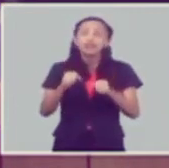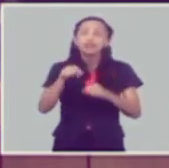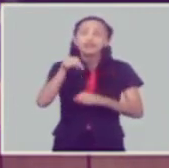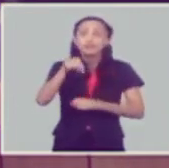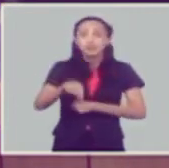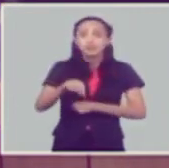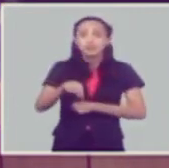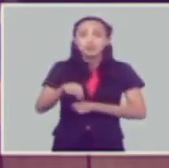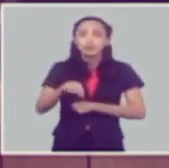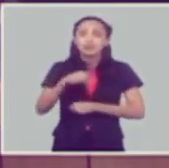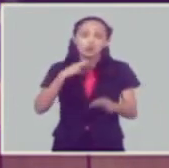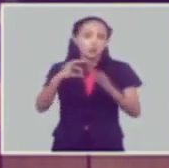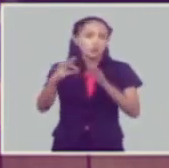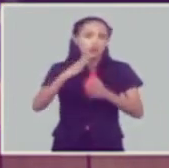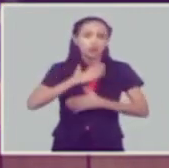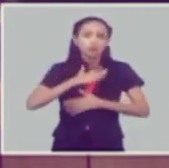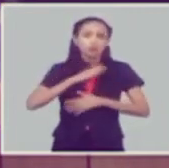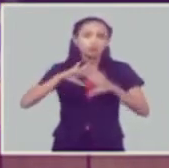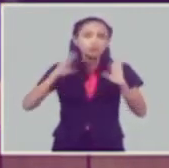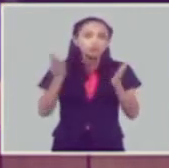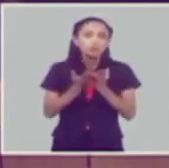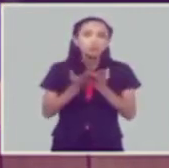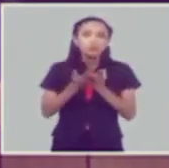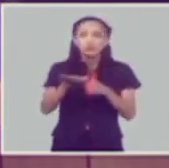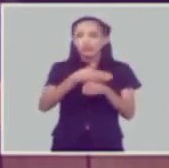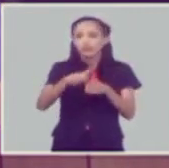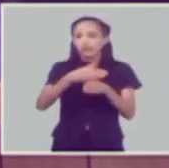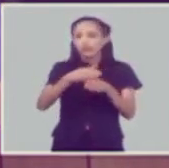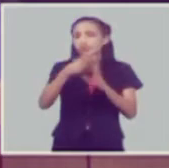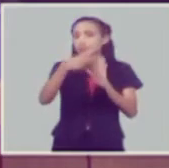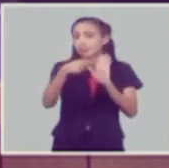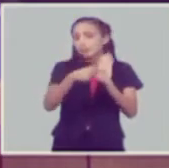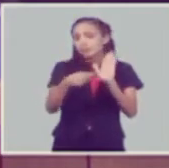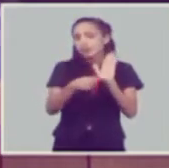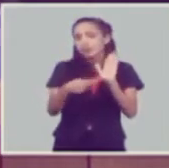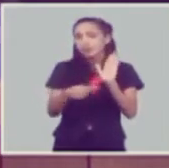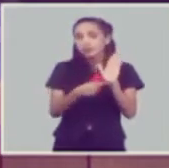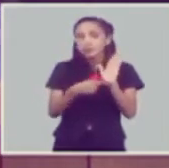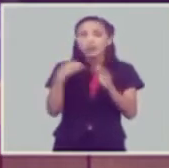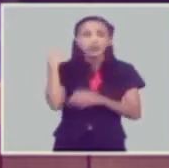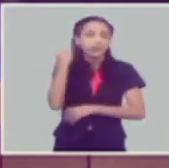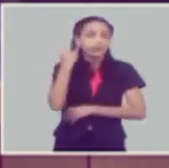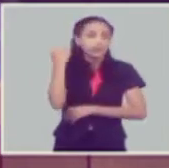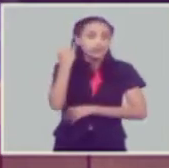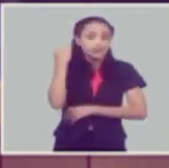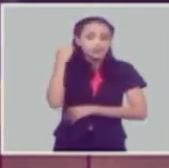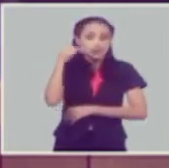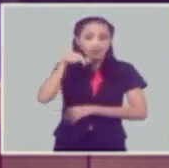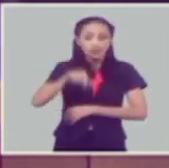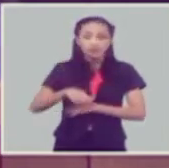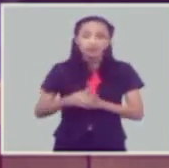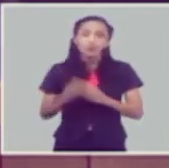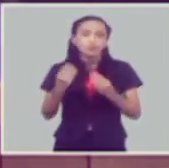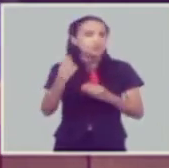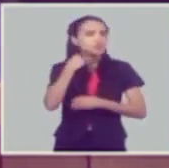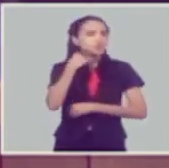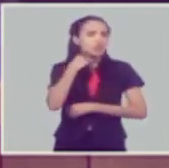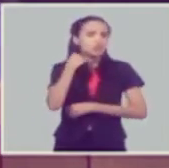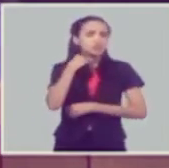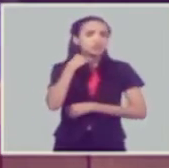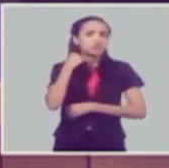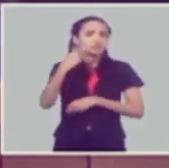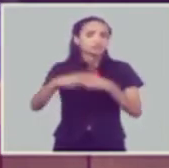a la seguridad y a los mecanismos multilaterales, regionales e internacionales que durante décadas y aún